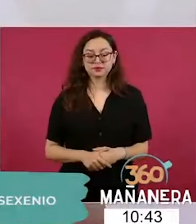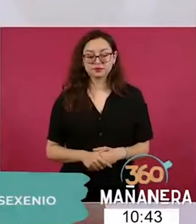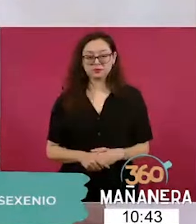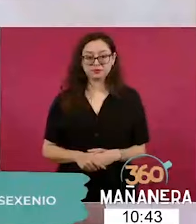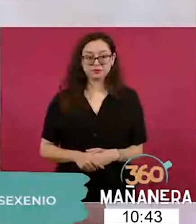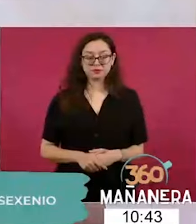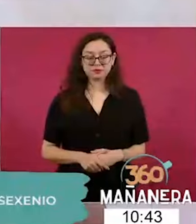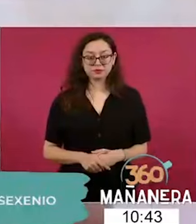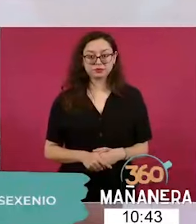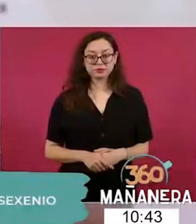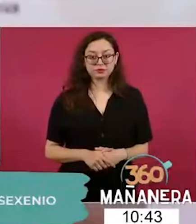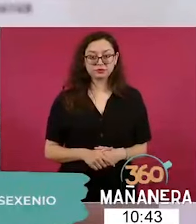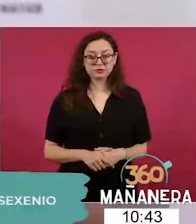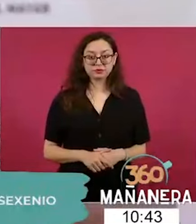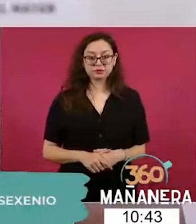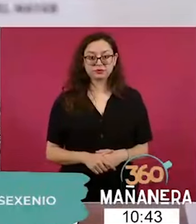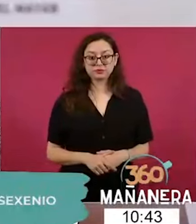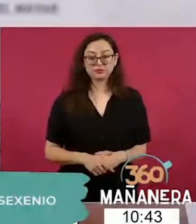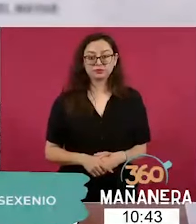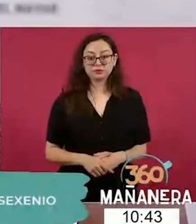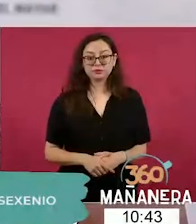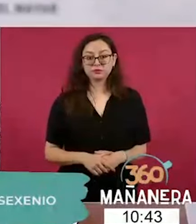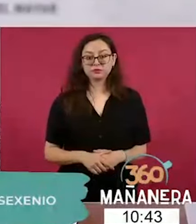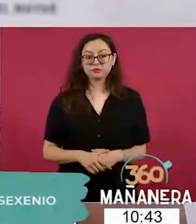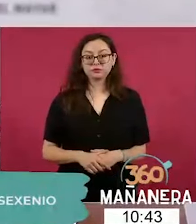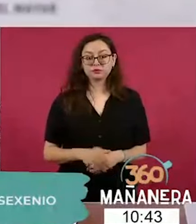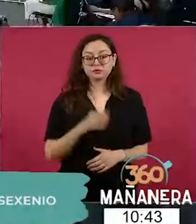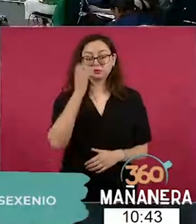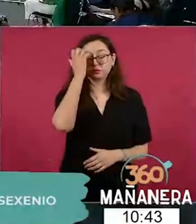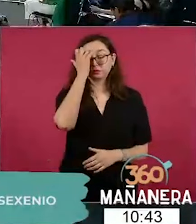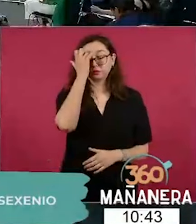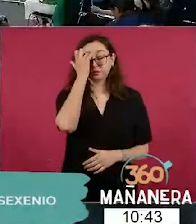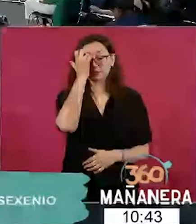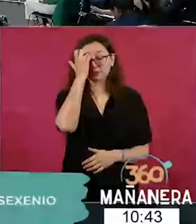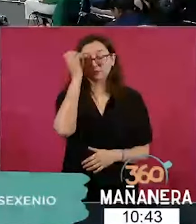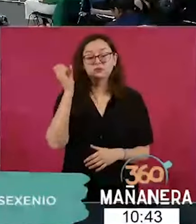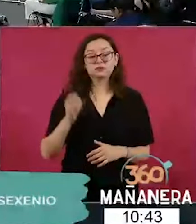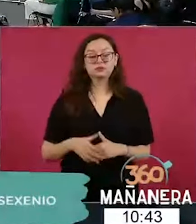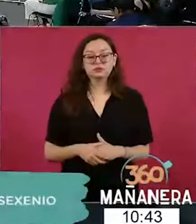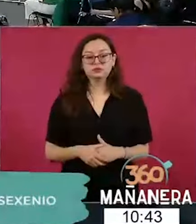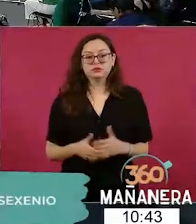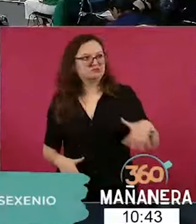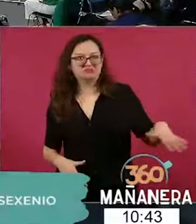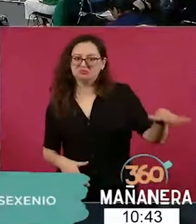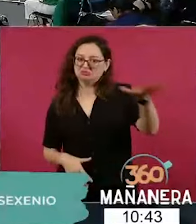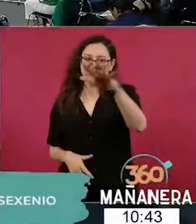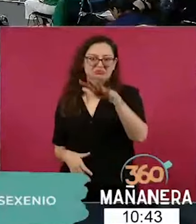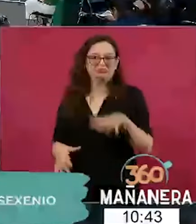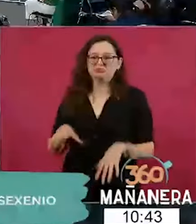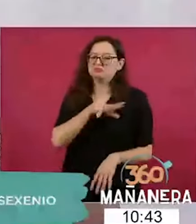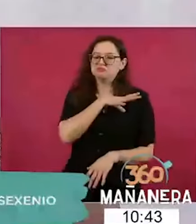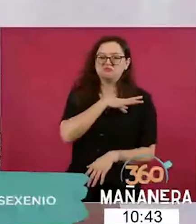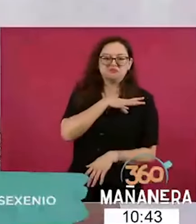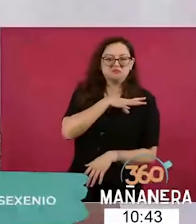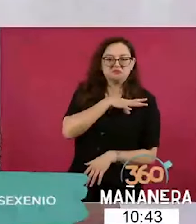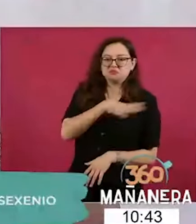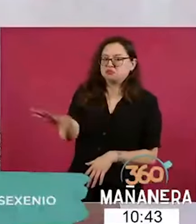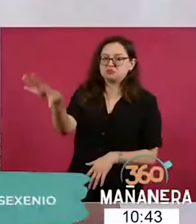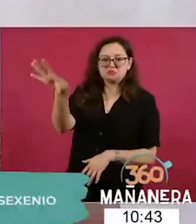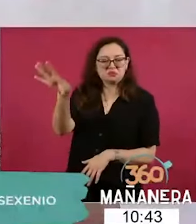vean ustedes a estas alturas cómo estaba el presidente Peña en aceptación lo bajaron